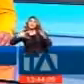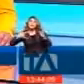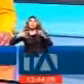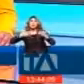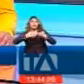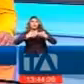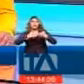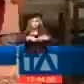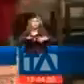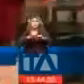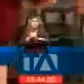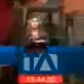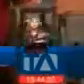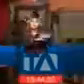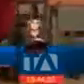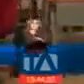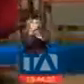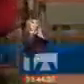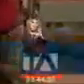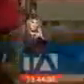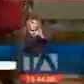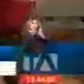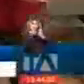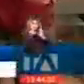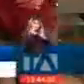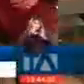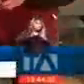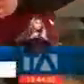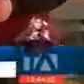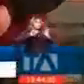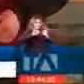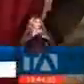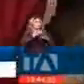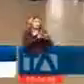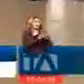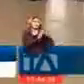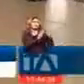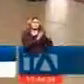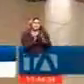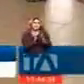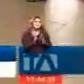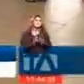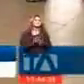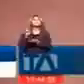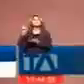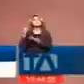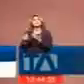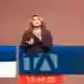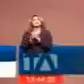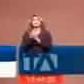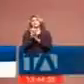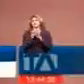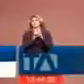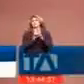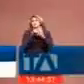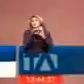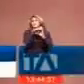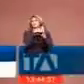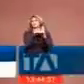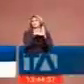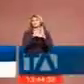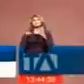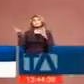ley. El proceso electoral del 2021 se realizará con nuevas reglas de juego, entre estas, listas cerradas